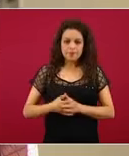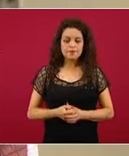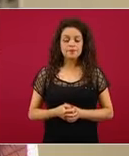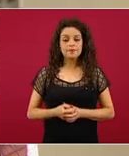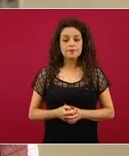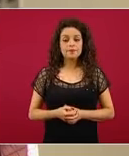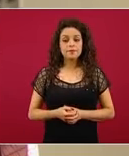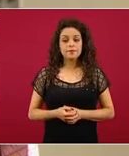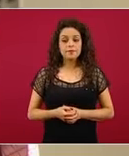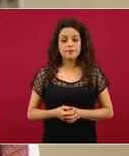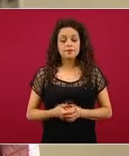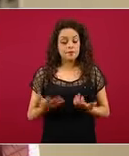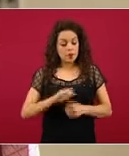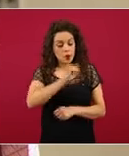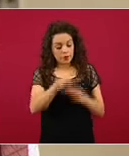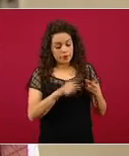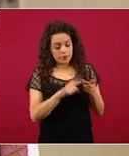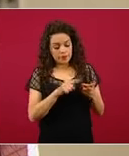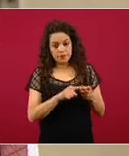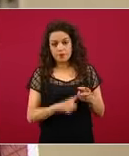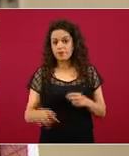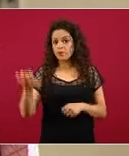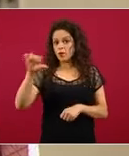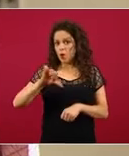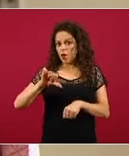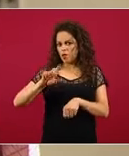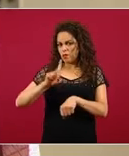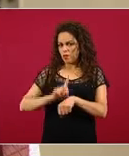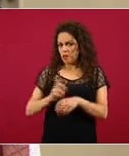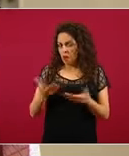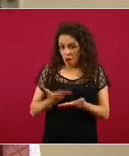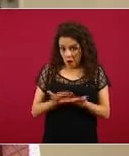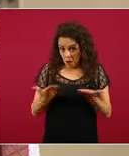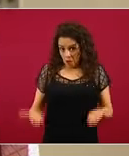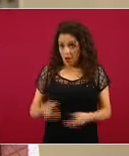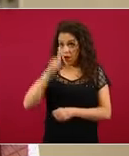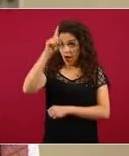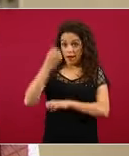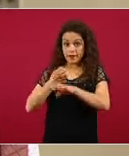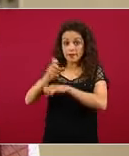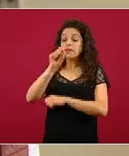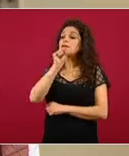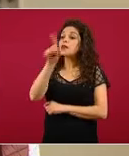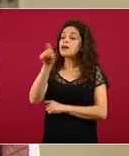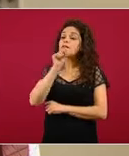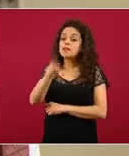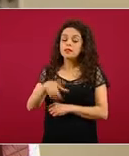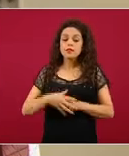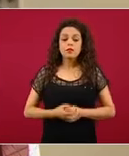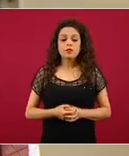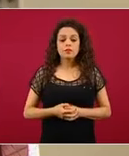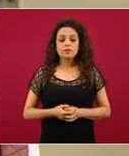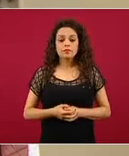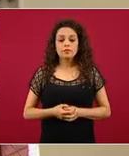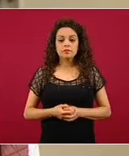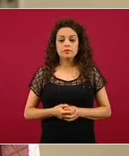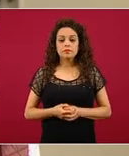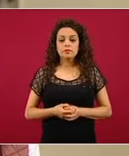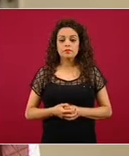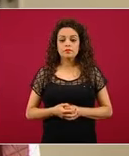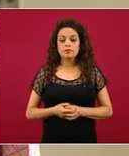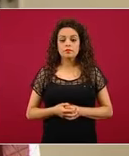es, al día de hoy, en el estado de Jalisco, ¿de cuántos son los decesos